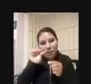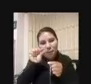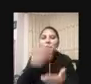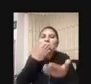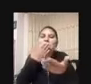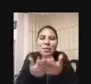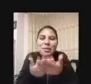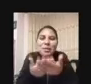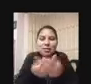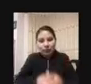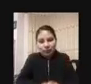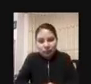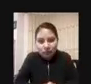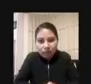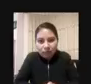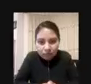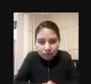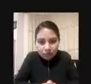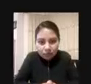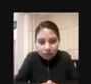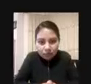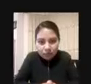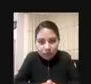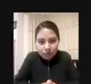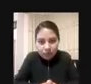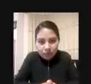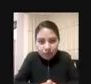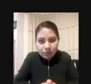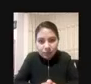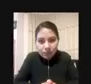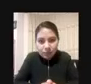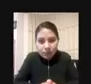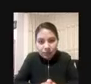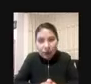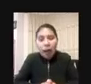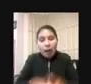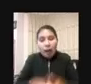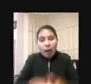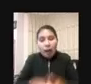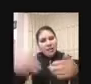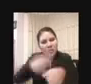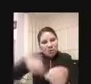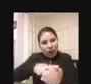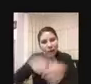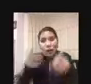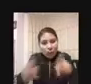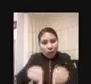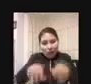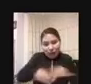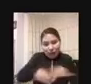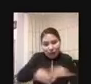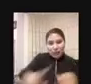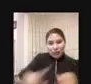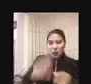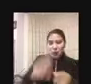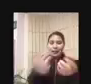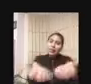Es normal que el niño quiera hacerlo él solo, y eso está perfectamente bien. De hecho, es fabuloso que él quiera hacerlo